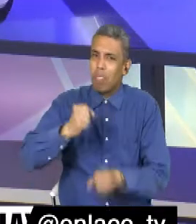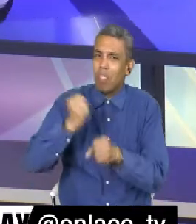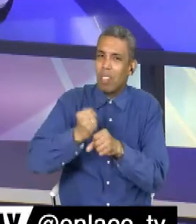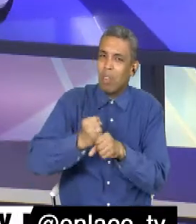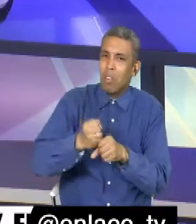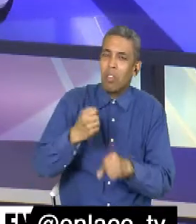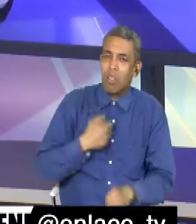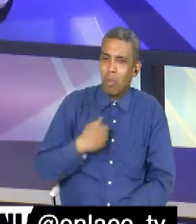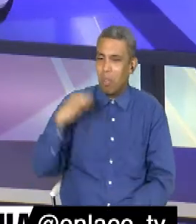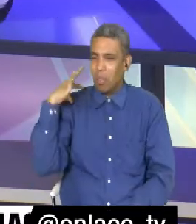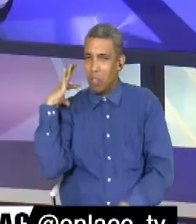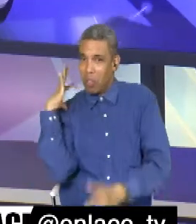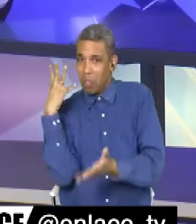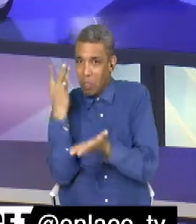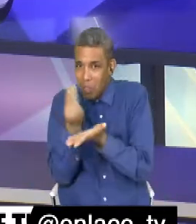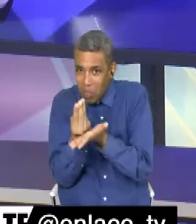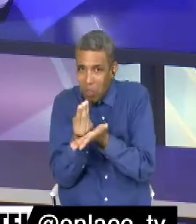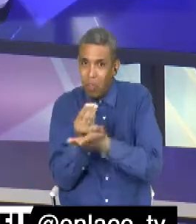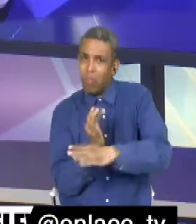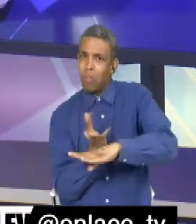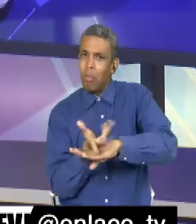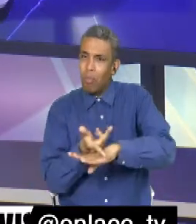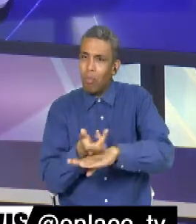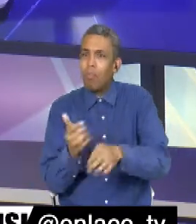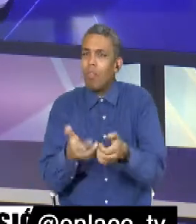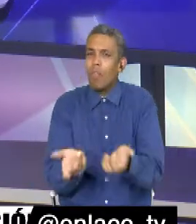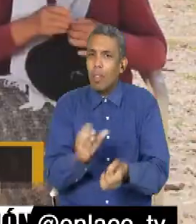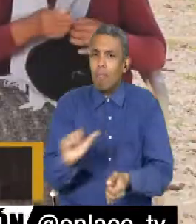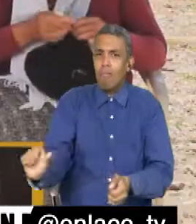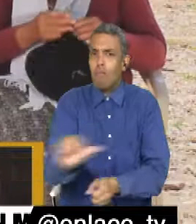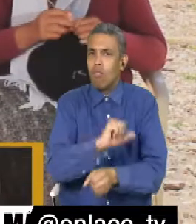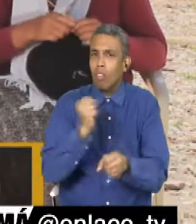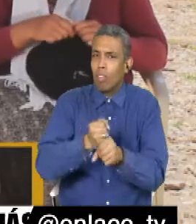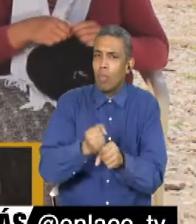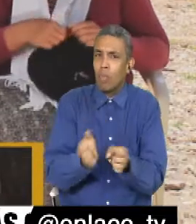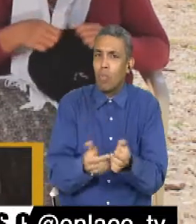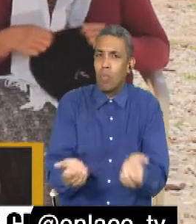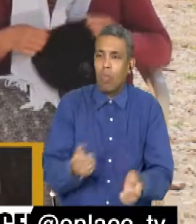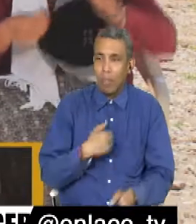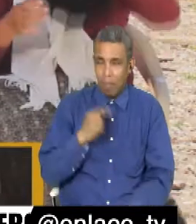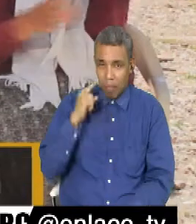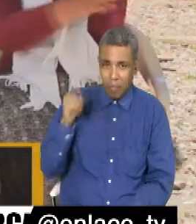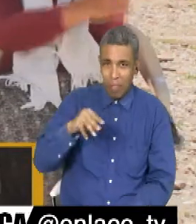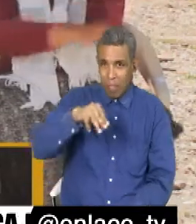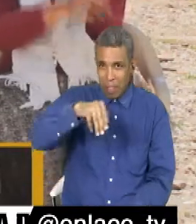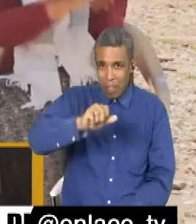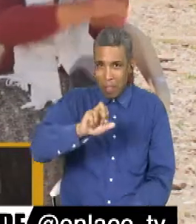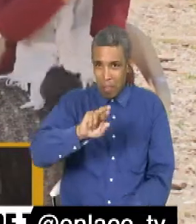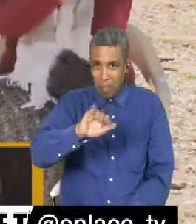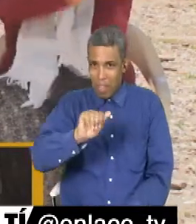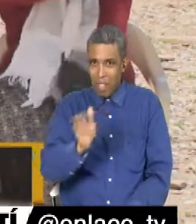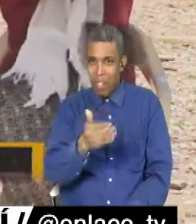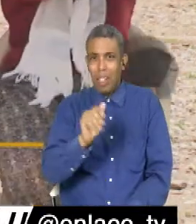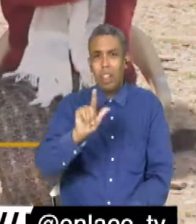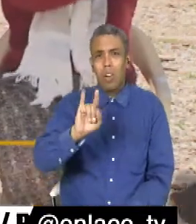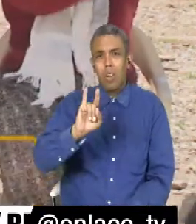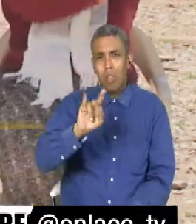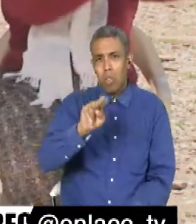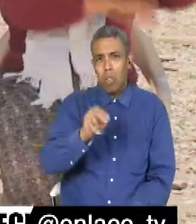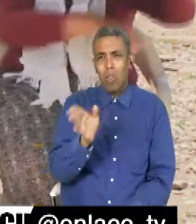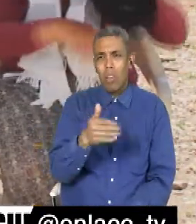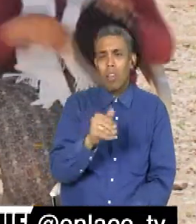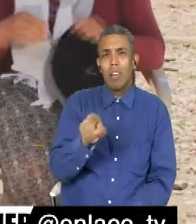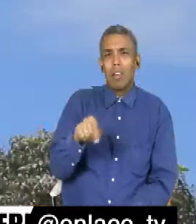este fin de semana se realizará un encuentro municipal de cultura. María Matallana, Luzmila Grimaldos y Alaverina Alvear Miranda